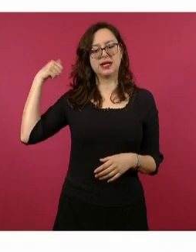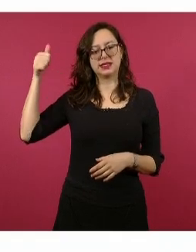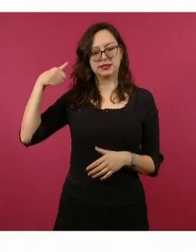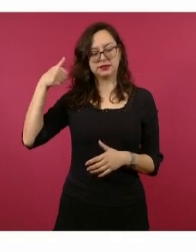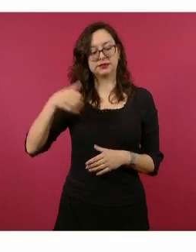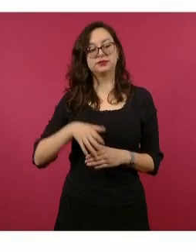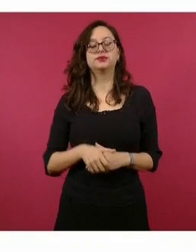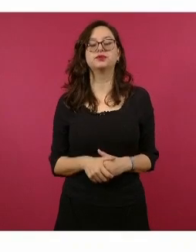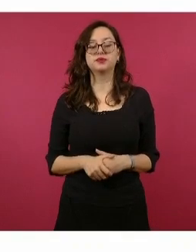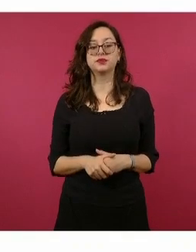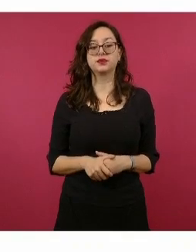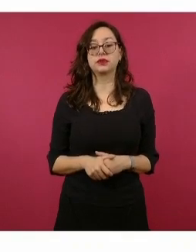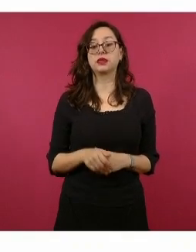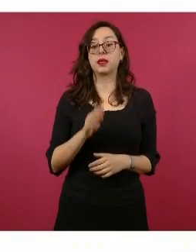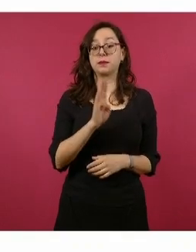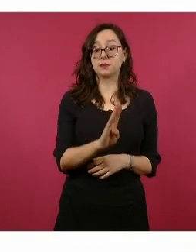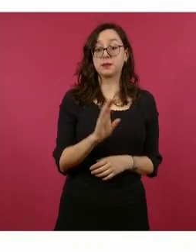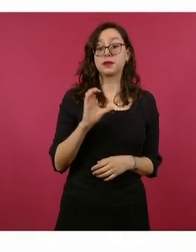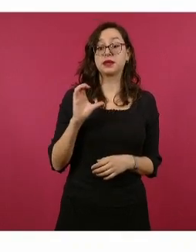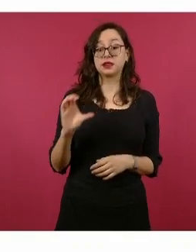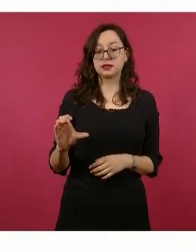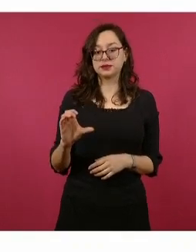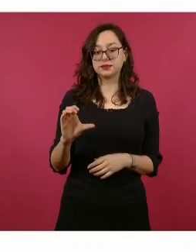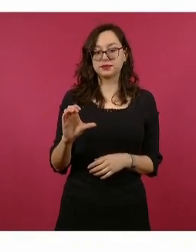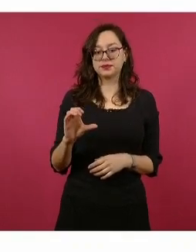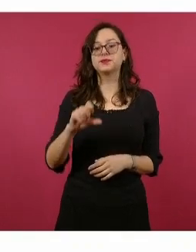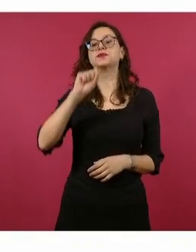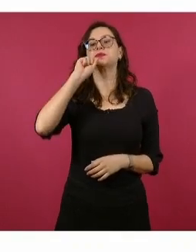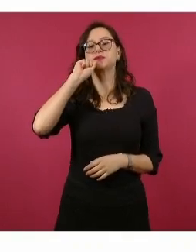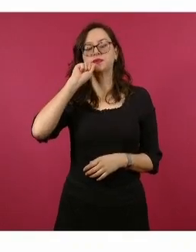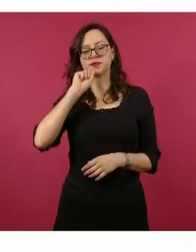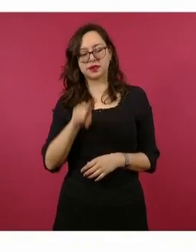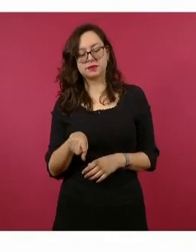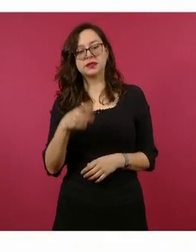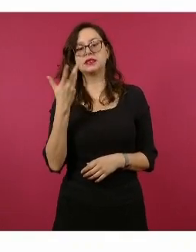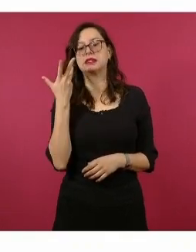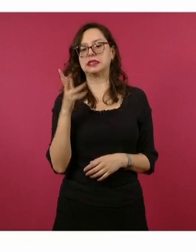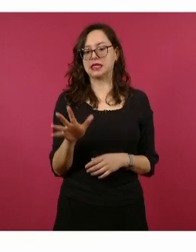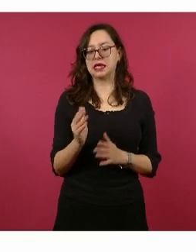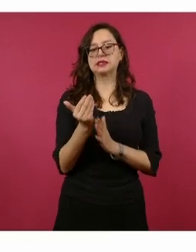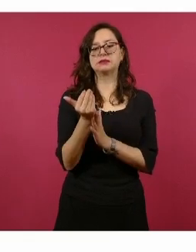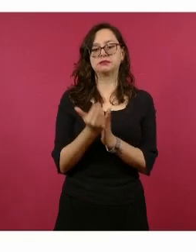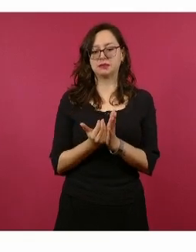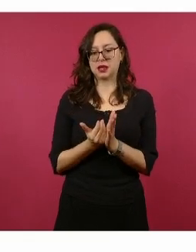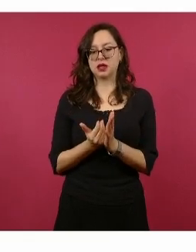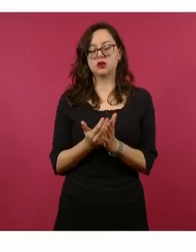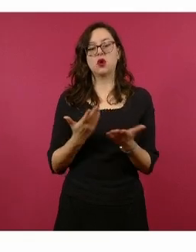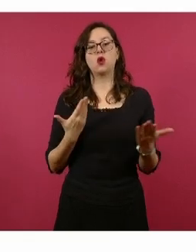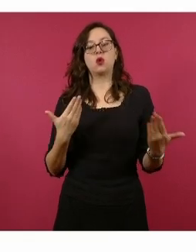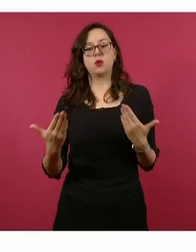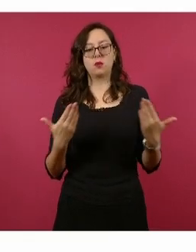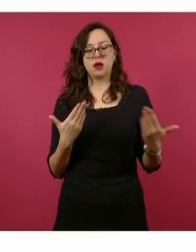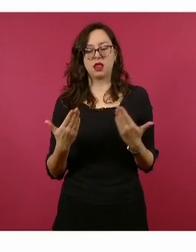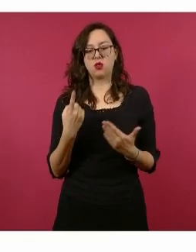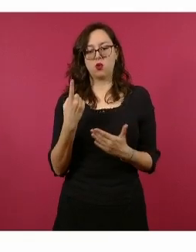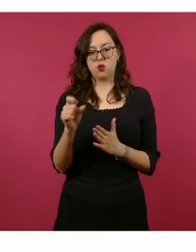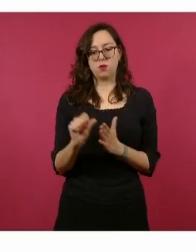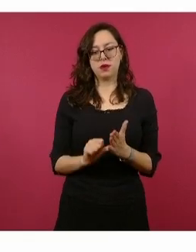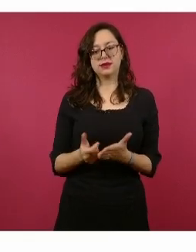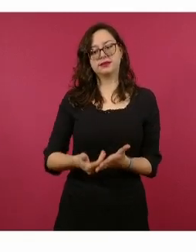En el caso de Baja California, también fueron 10 homicidios menos con respecto al mes anterior.